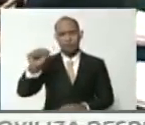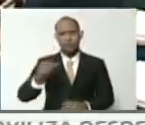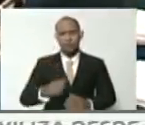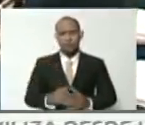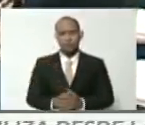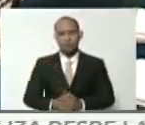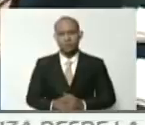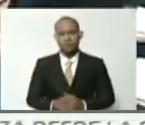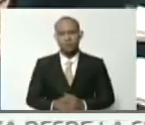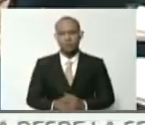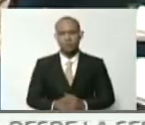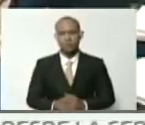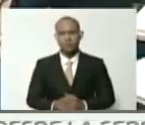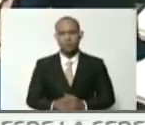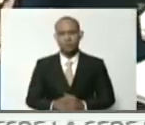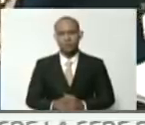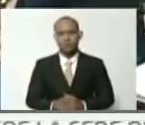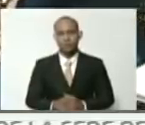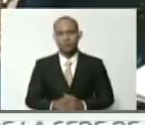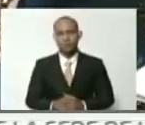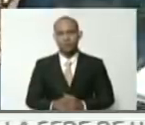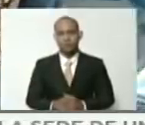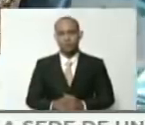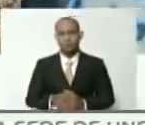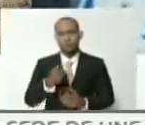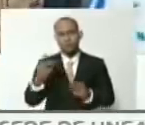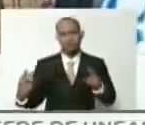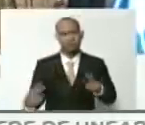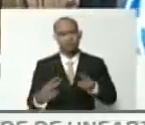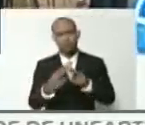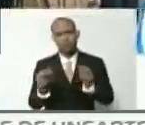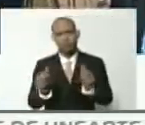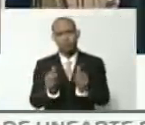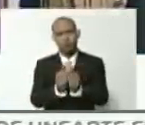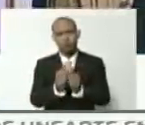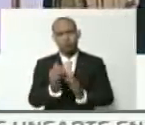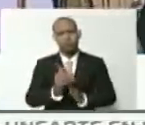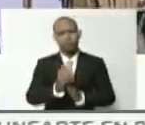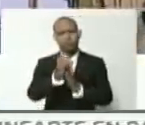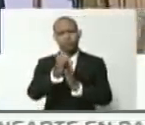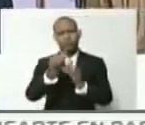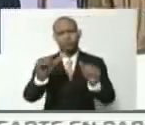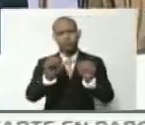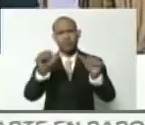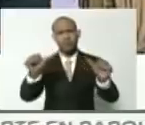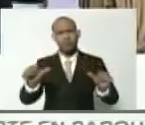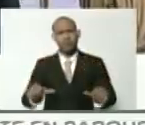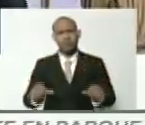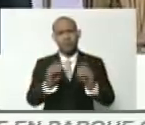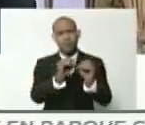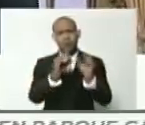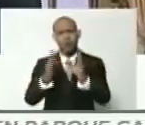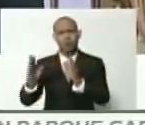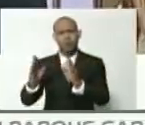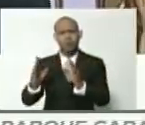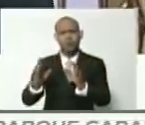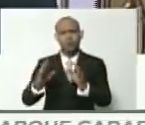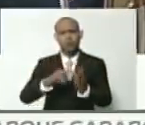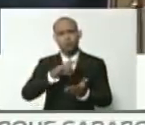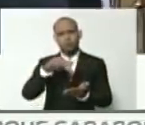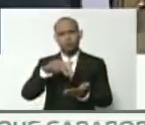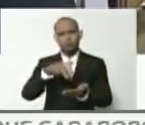República Bolivariana de Venezuela, Nicolás Maduro Moros, un encuentro con representantes del sistema de la Organización de las Naciones